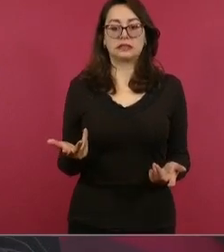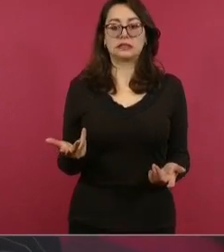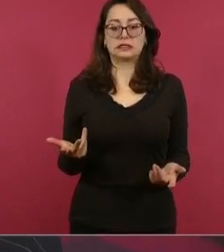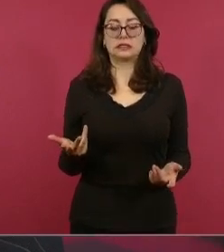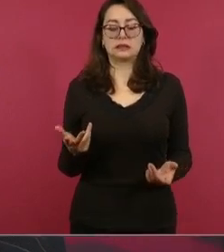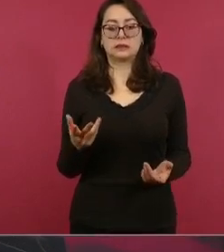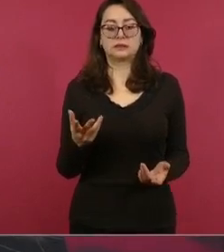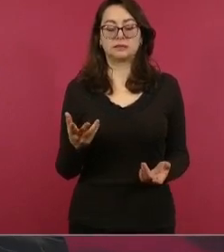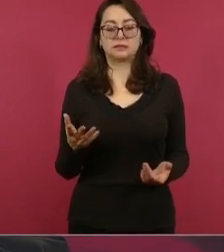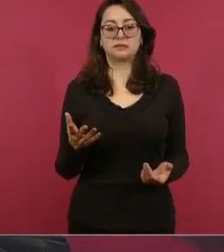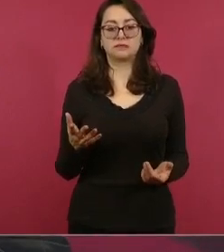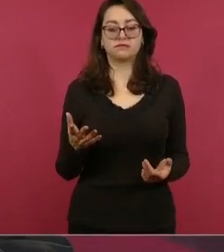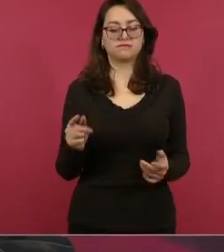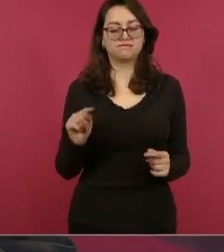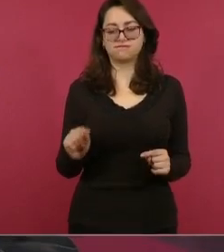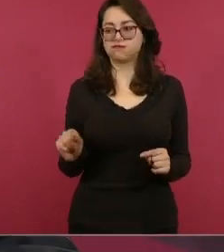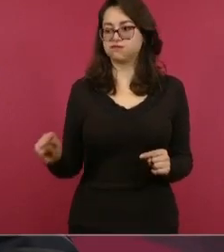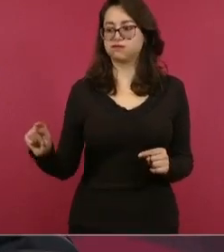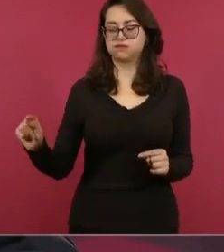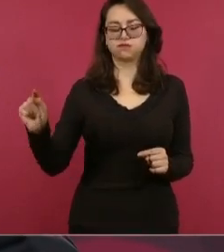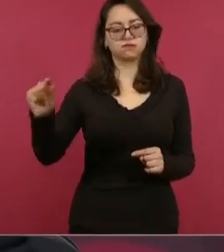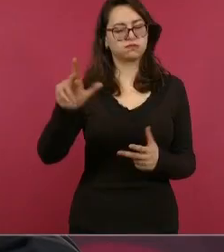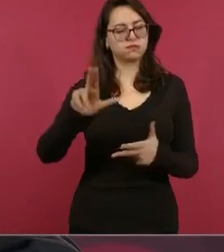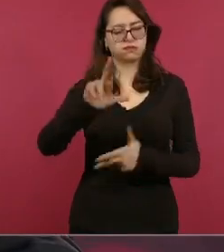de Benítez,